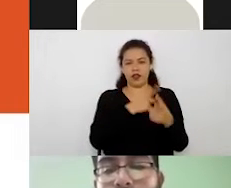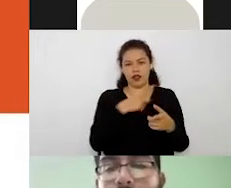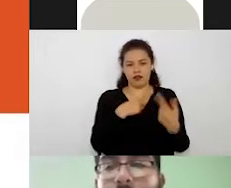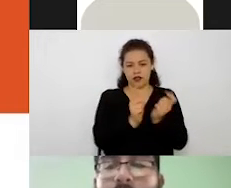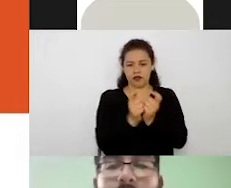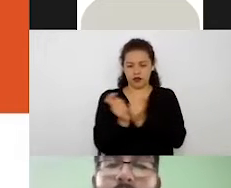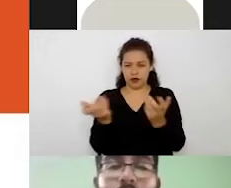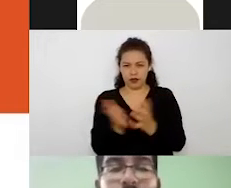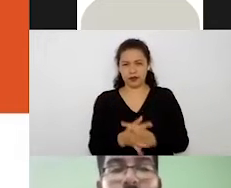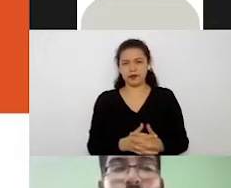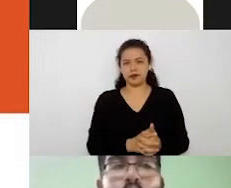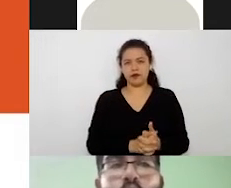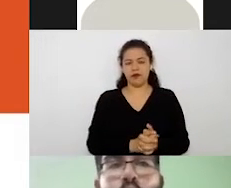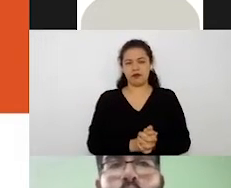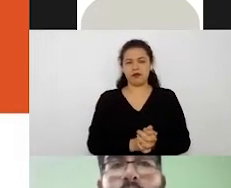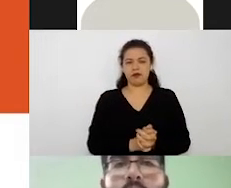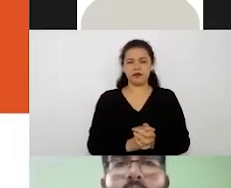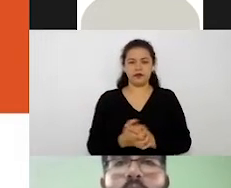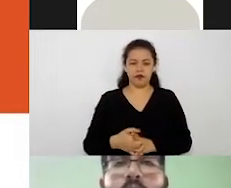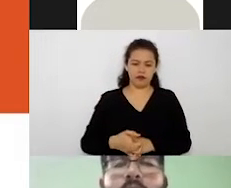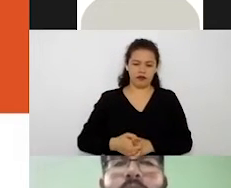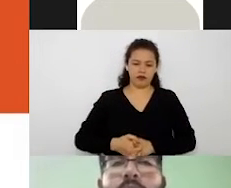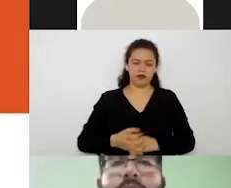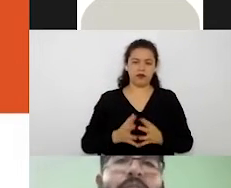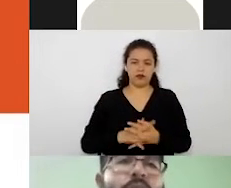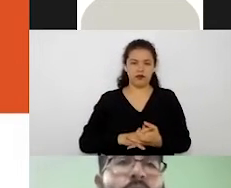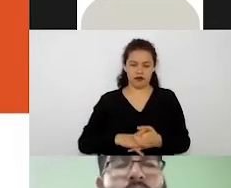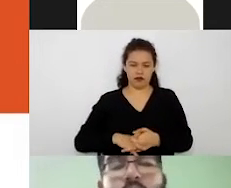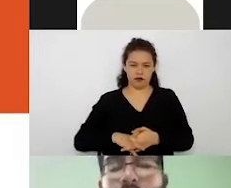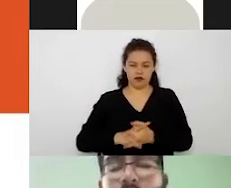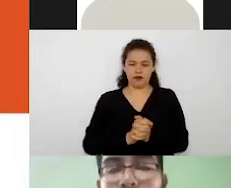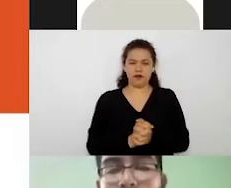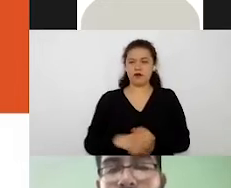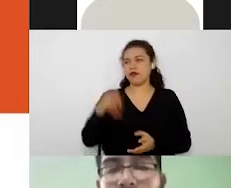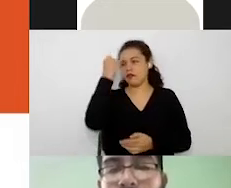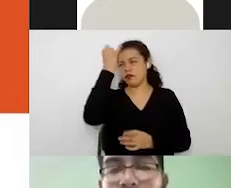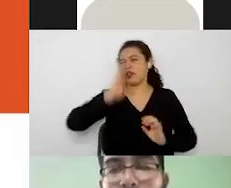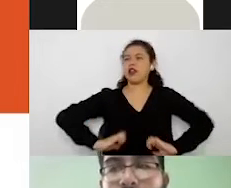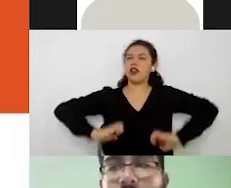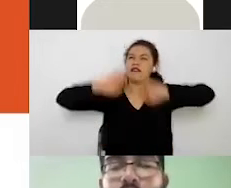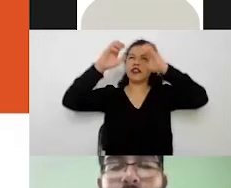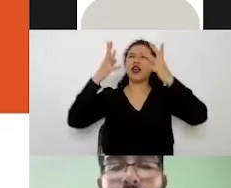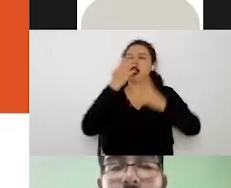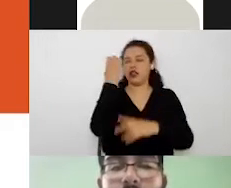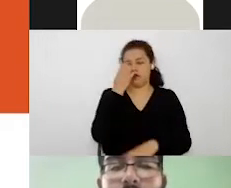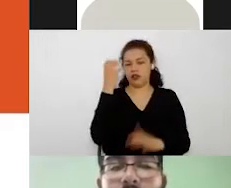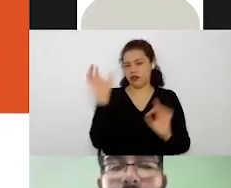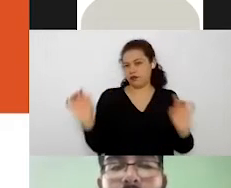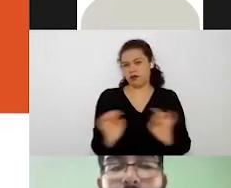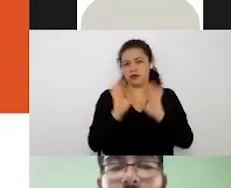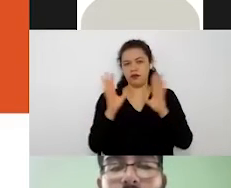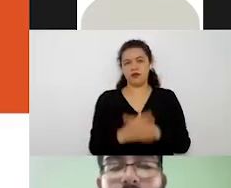Porque imagínense que estuviéramos en un edificio, en una escuela, y pues resulta que